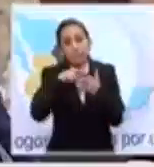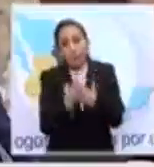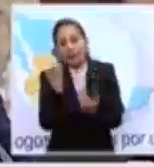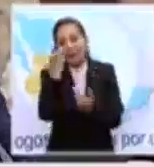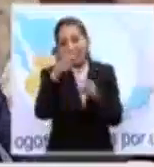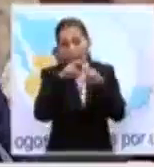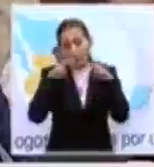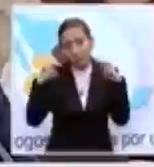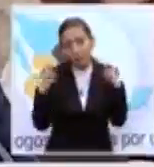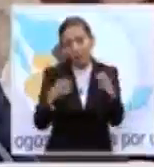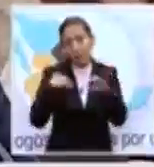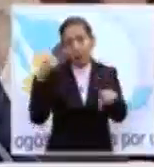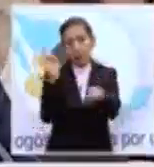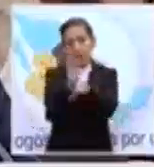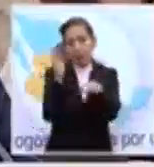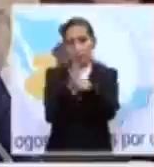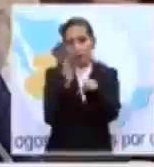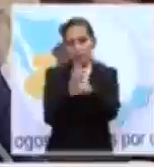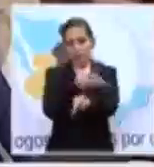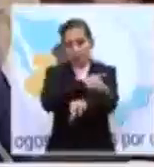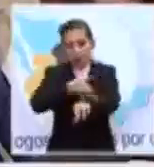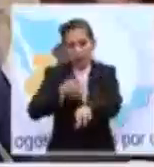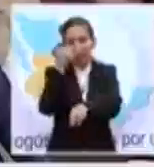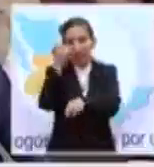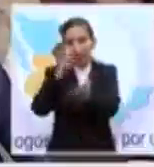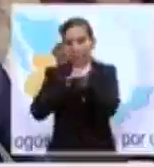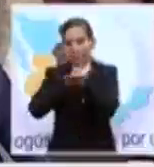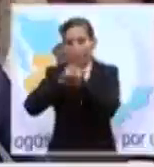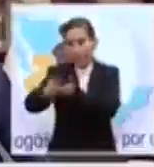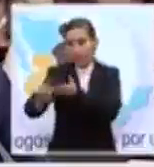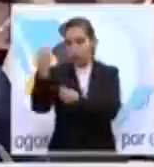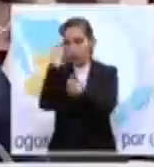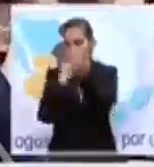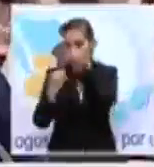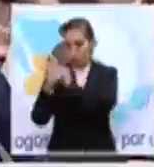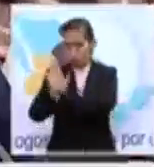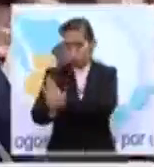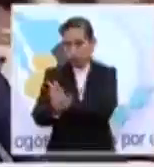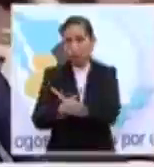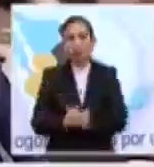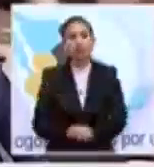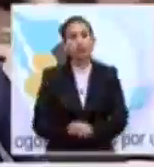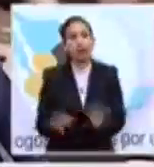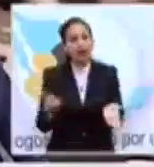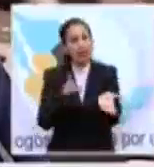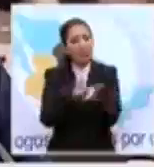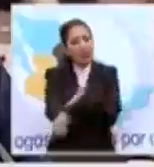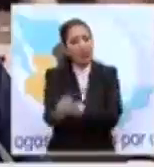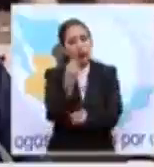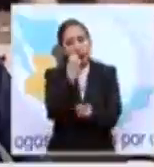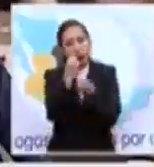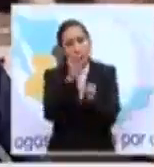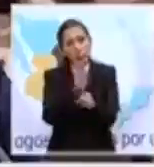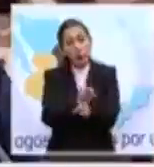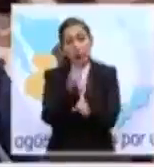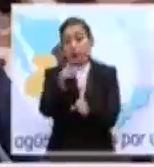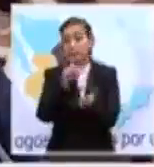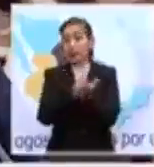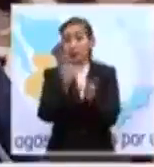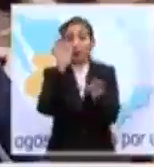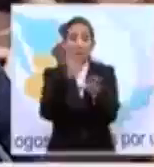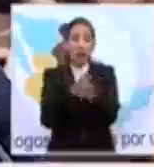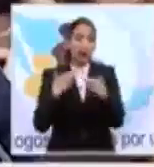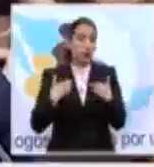esta mesa sobre protección a la familia y derecho a la alimentación. El derecho a la alimentación es el derecho